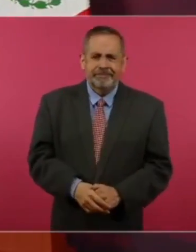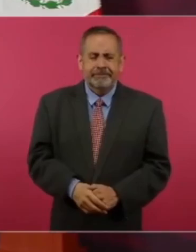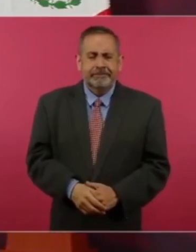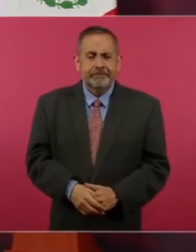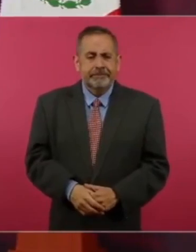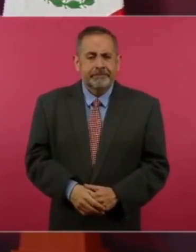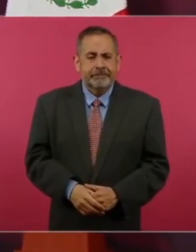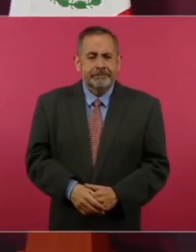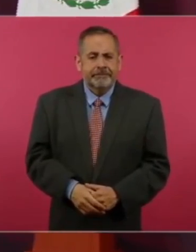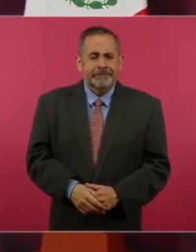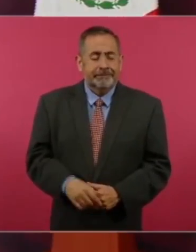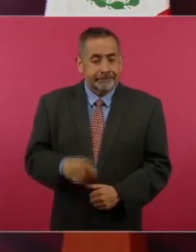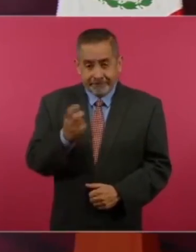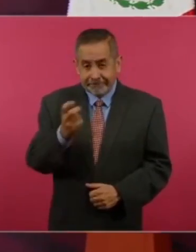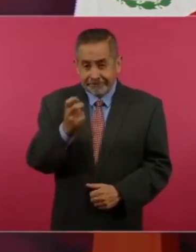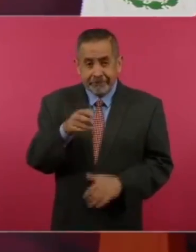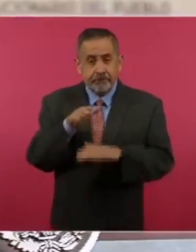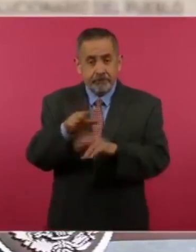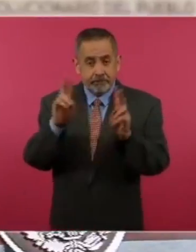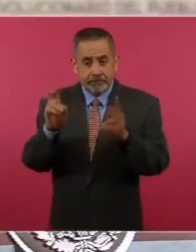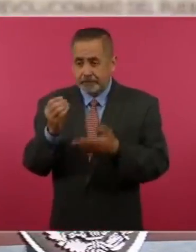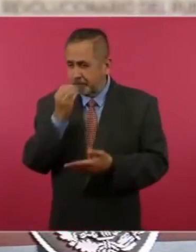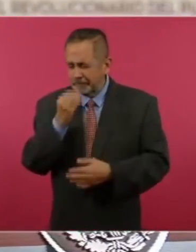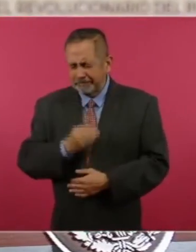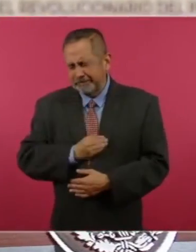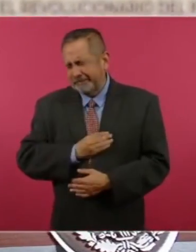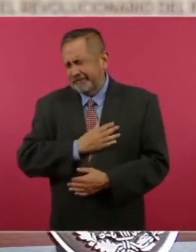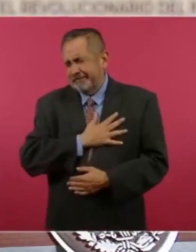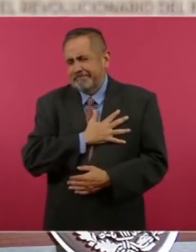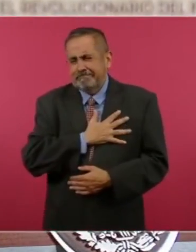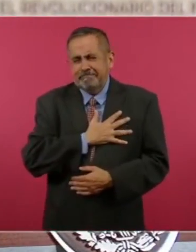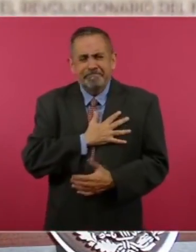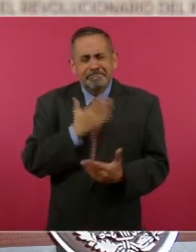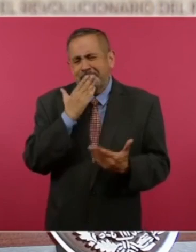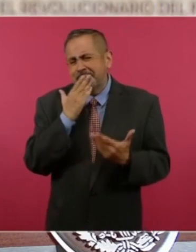me llena de satisfacción.